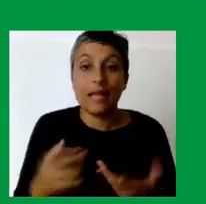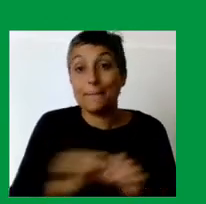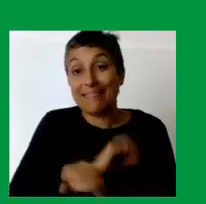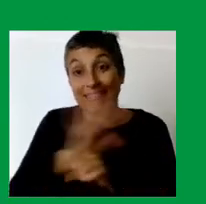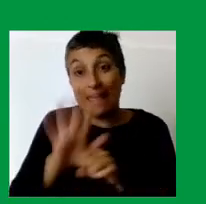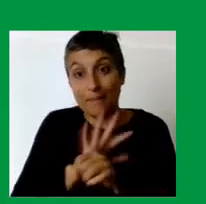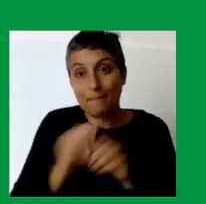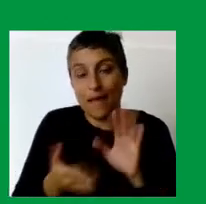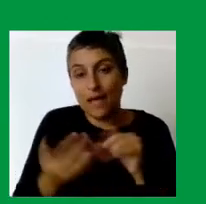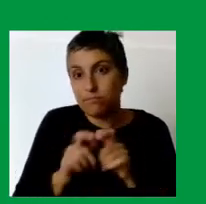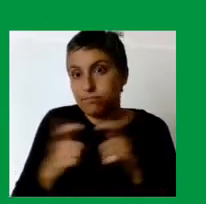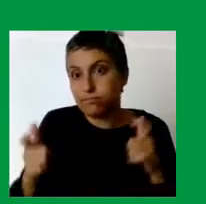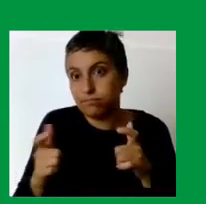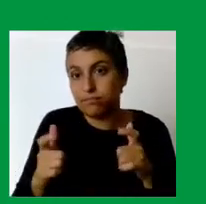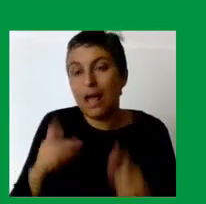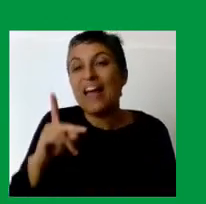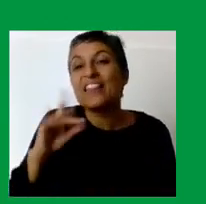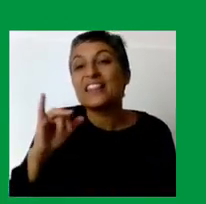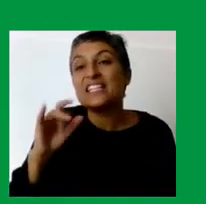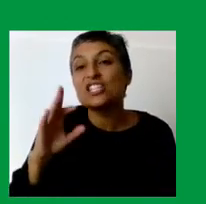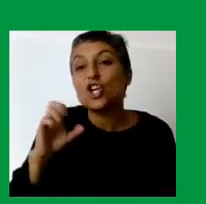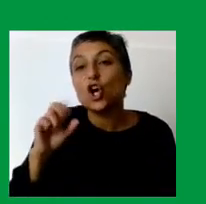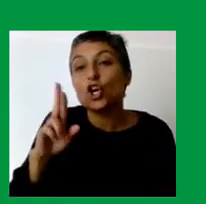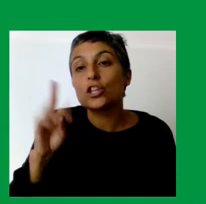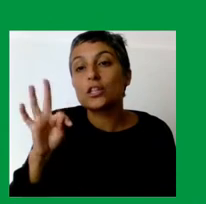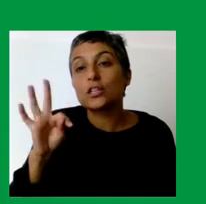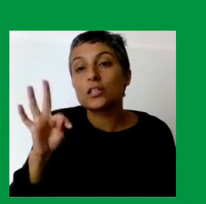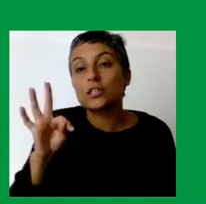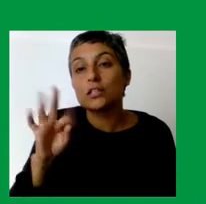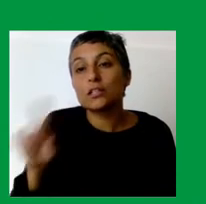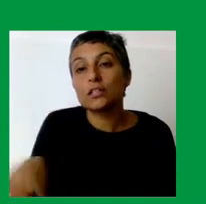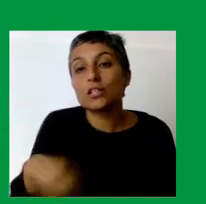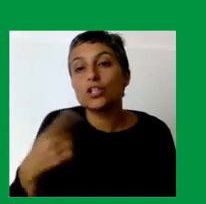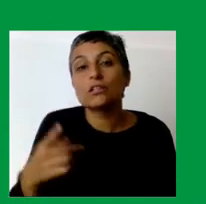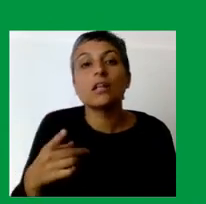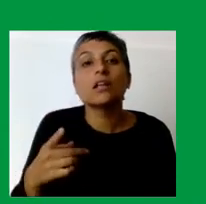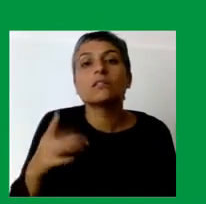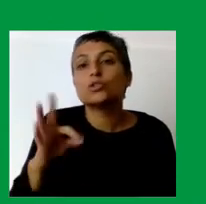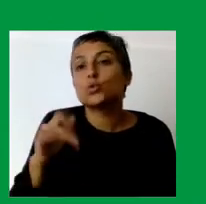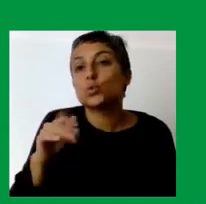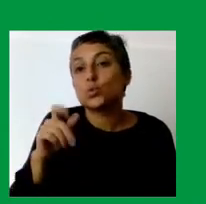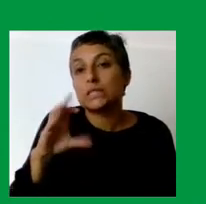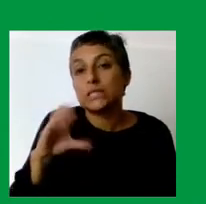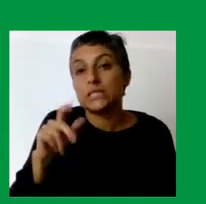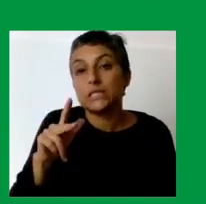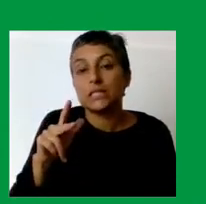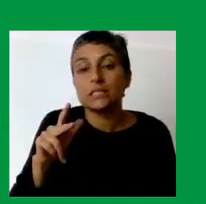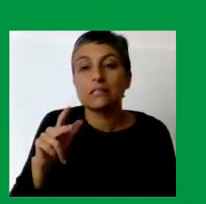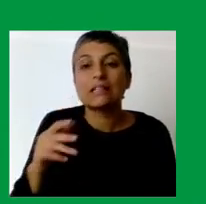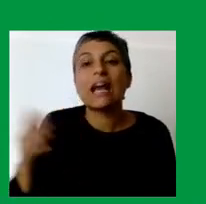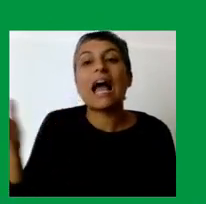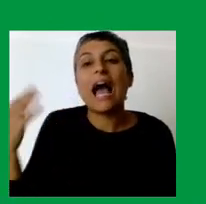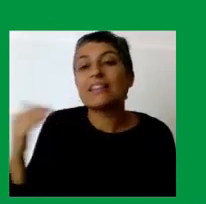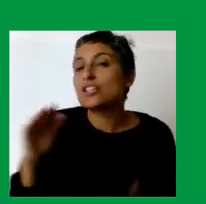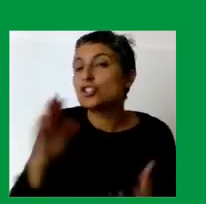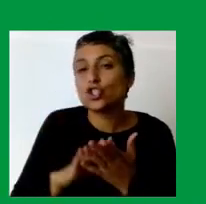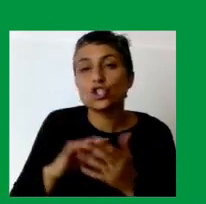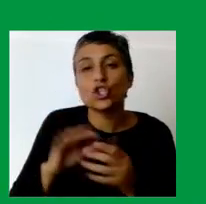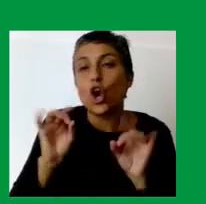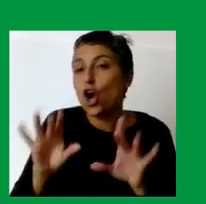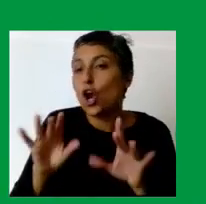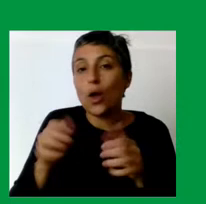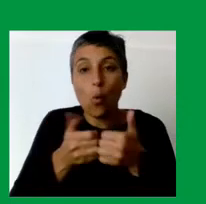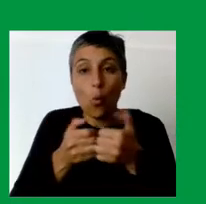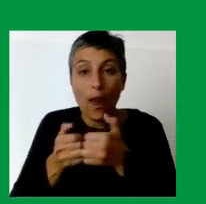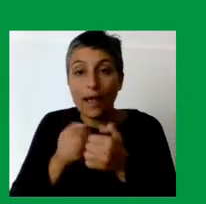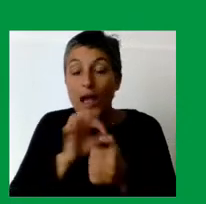fueron Discord y Twitch, que eran inicialmente plataformas gamers o de entretenimiento,